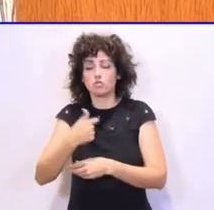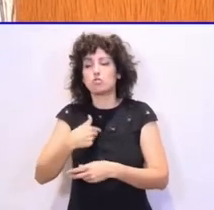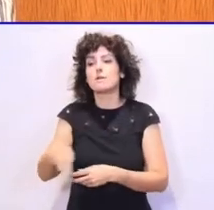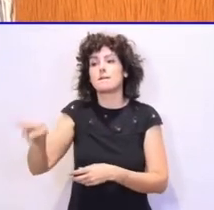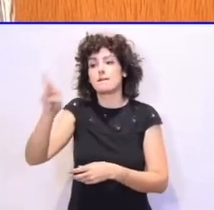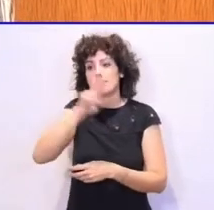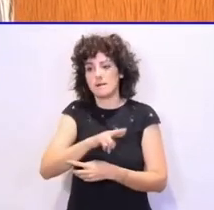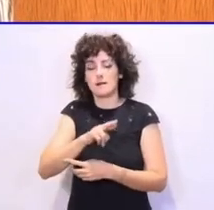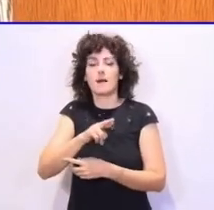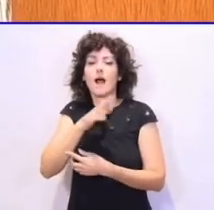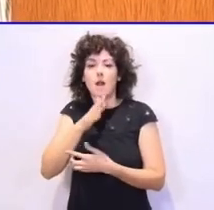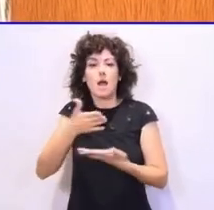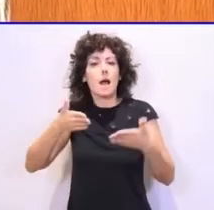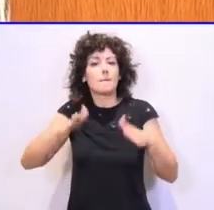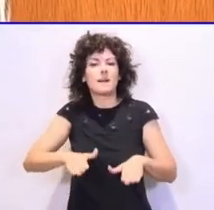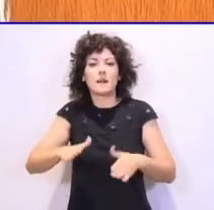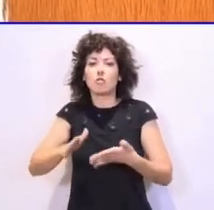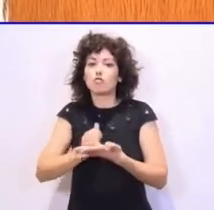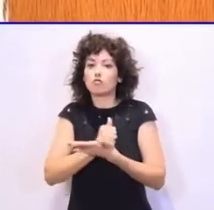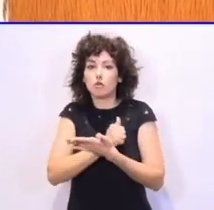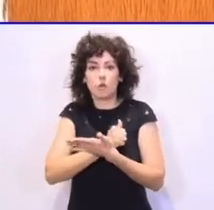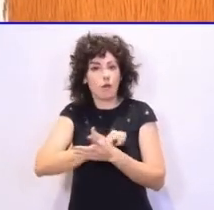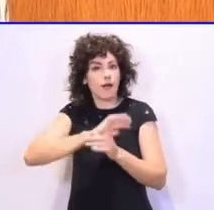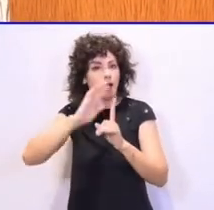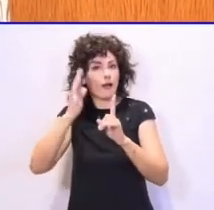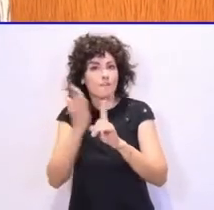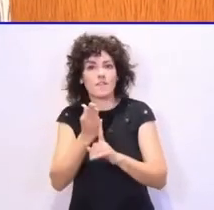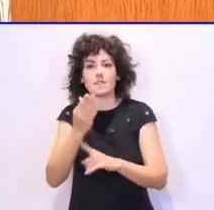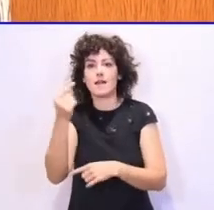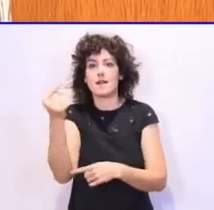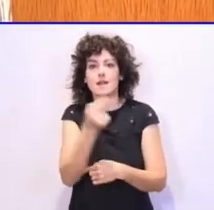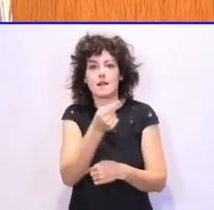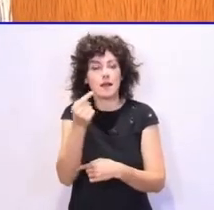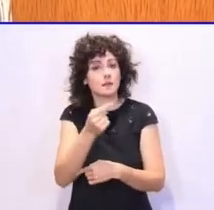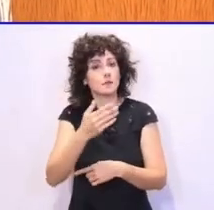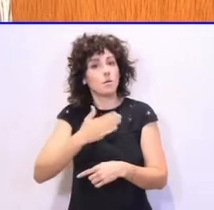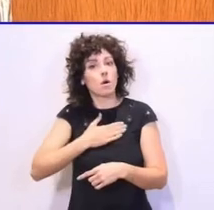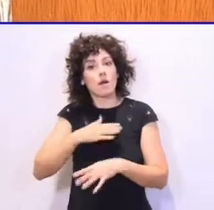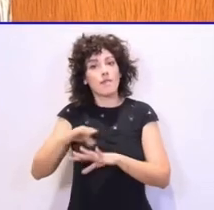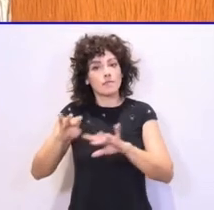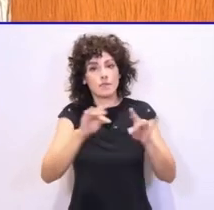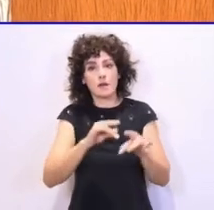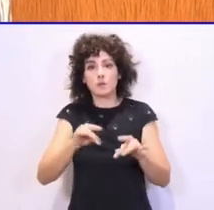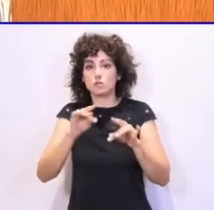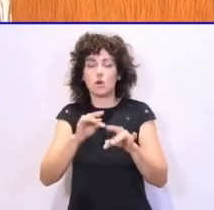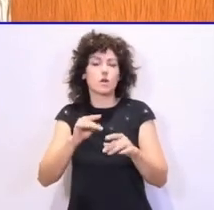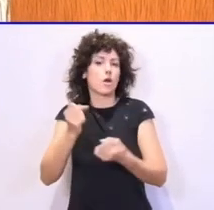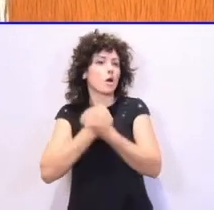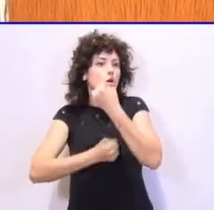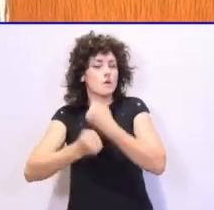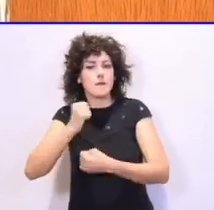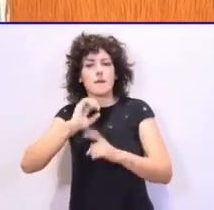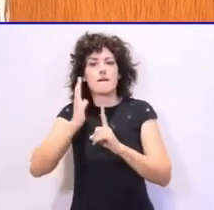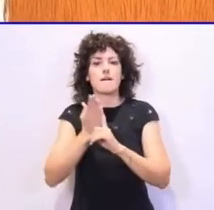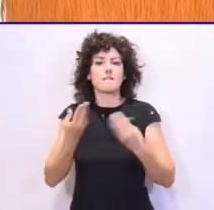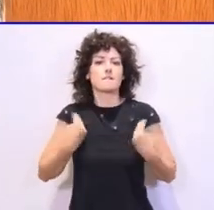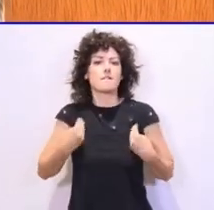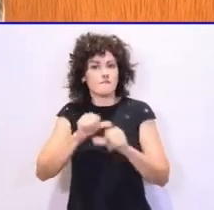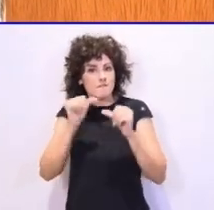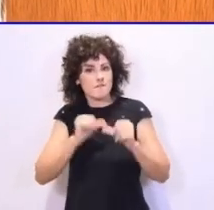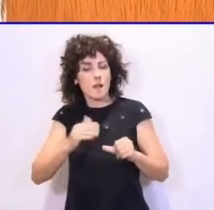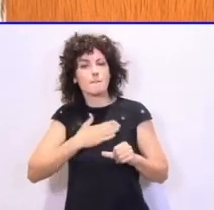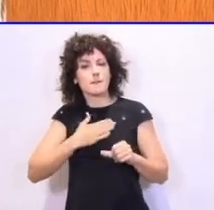vamos a parar todo aquello que tenga una incidencia negativa sobre nuestro territorio sobre nuestra economía sobre nuestro modo de vida sobre nuestro